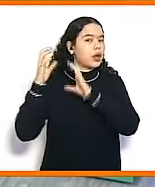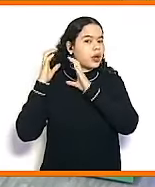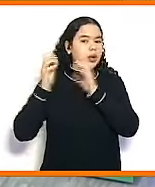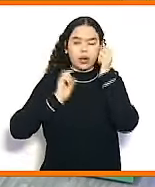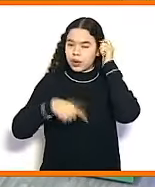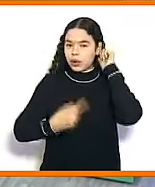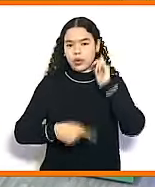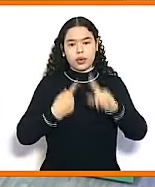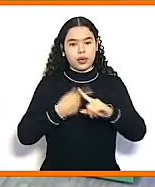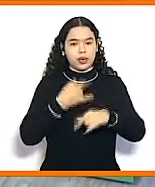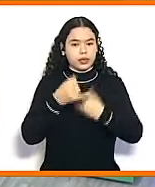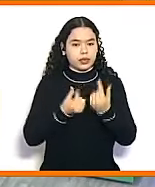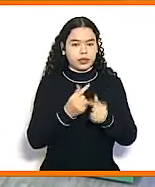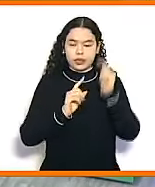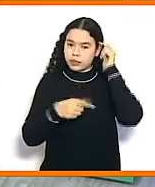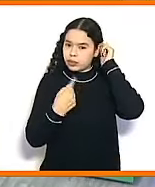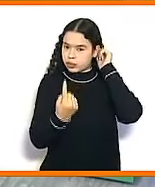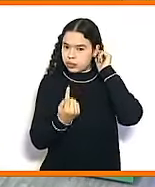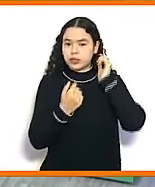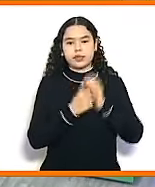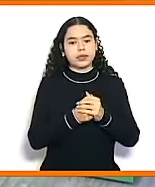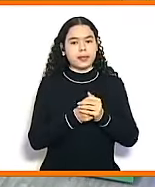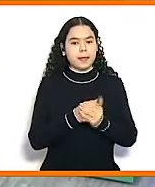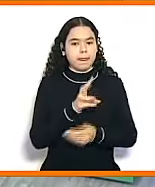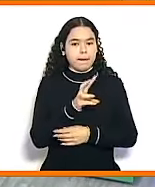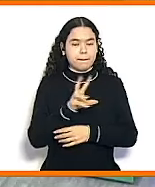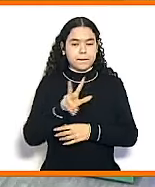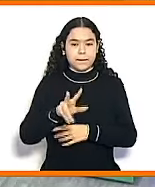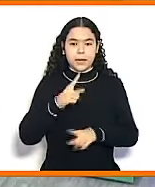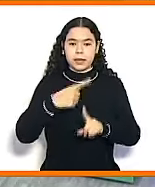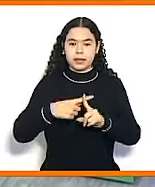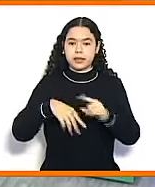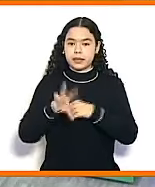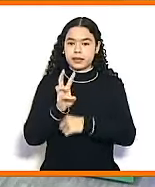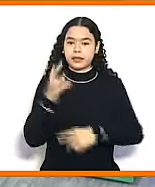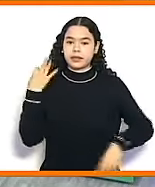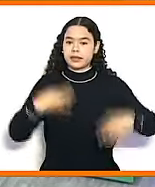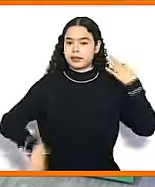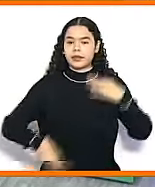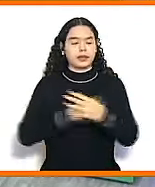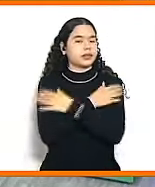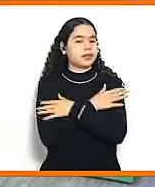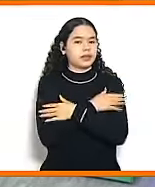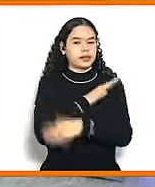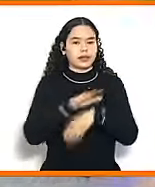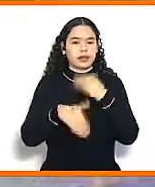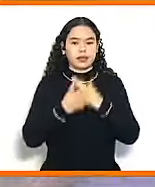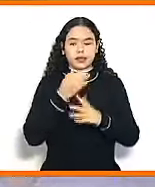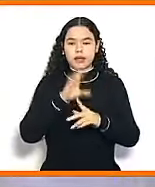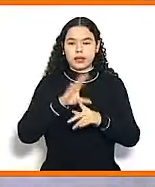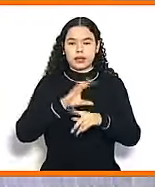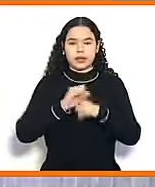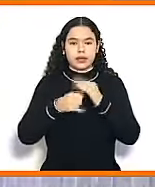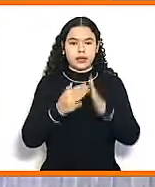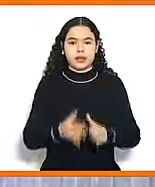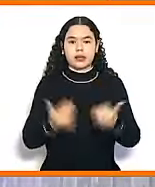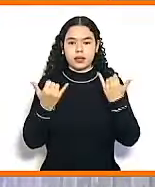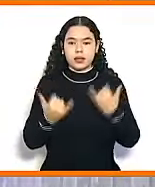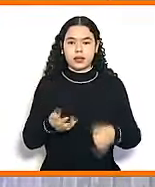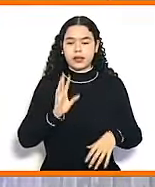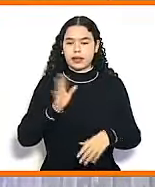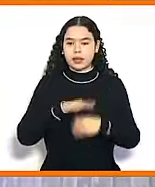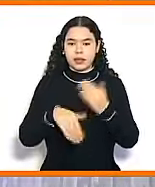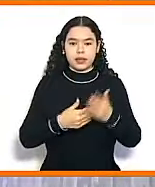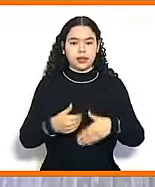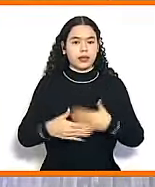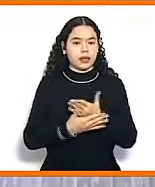multix jugada gratis para más un 63 más se Muchas felicidades para cada uno de nuestros ganadores Nos despedimos